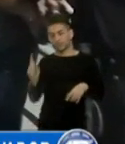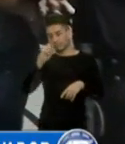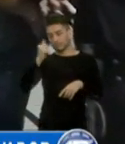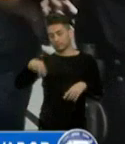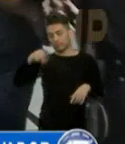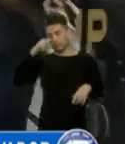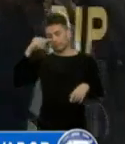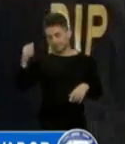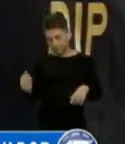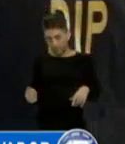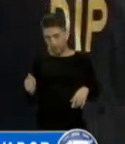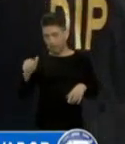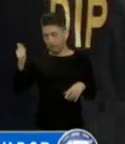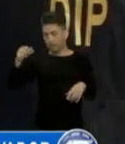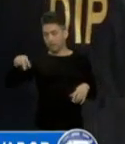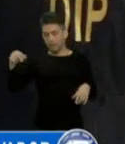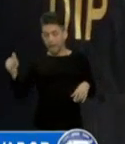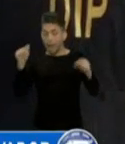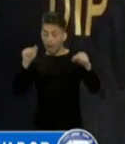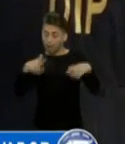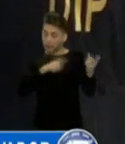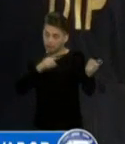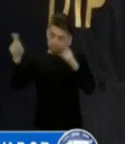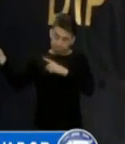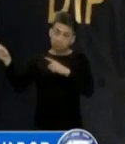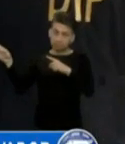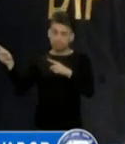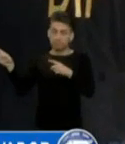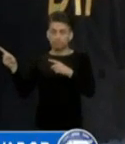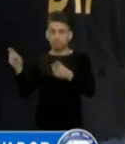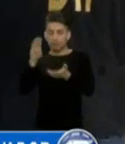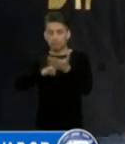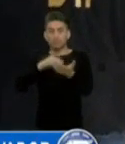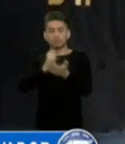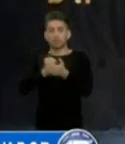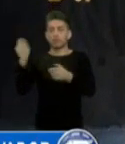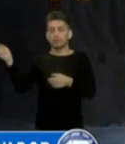este individuo será conducido a la Delegación de Migración de San Cristóbal Frontera